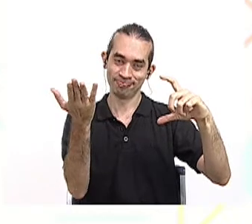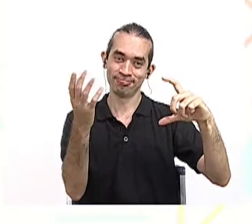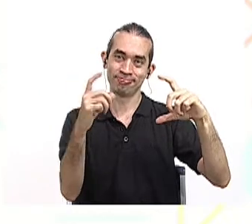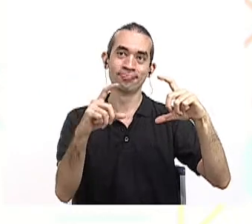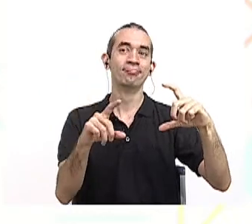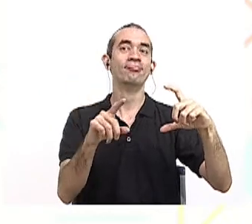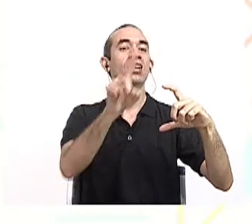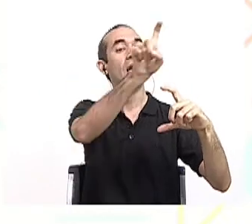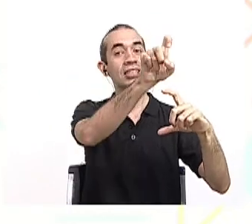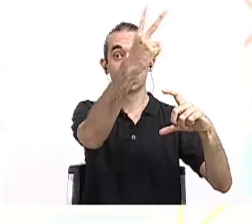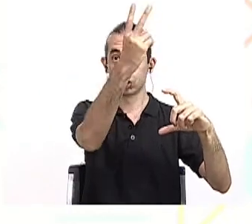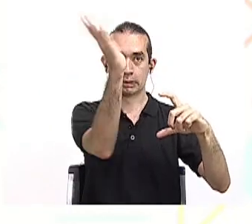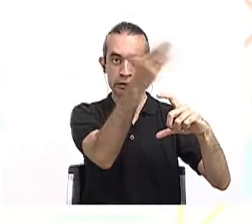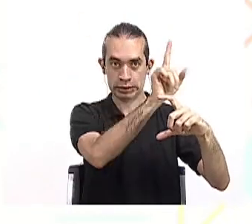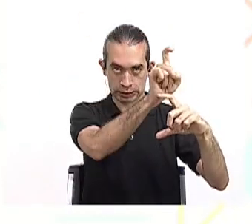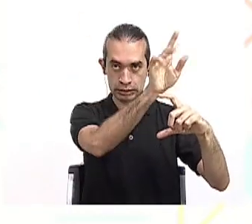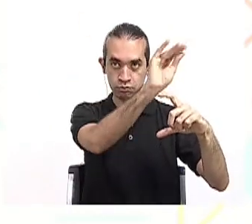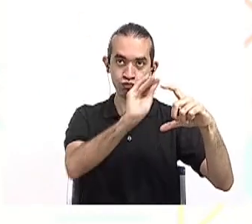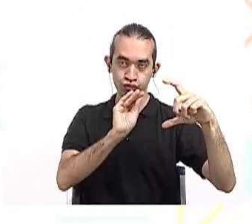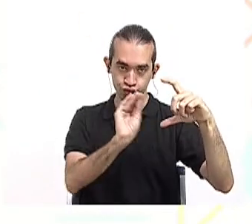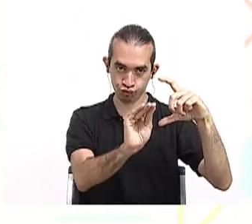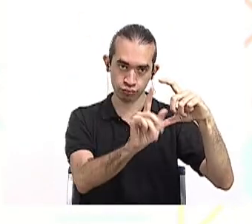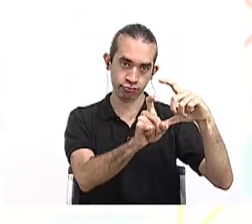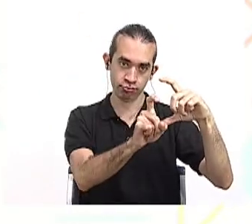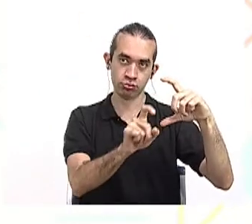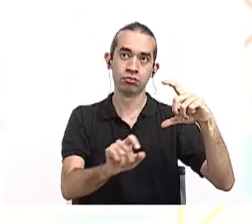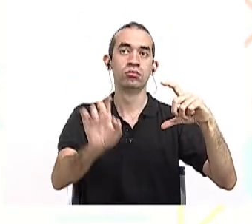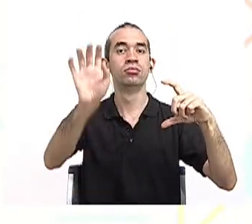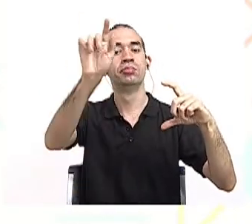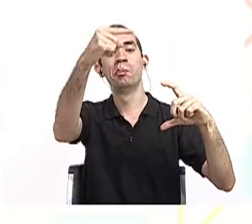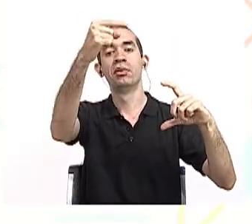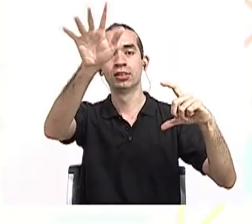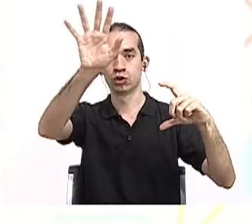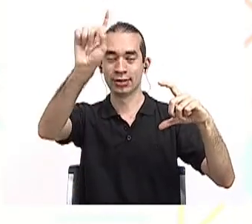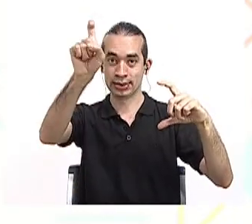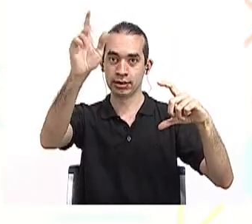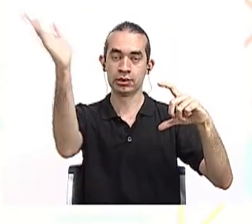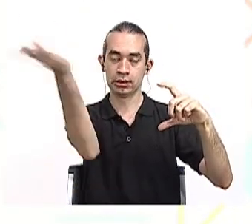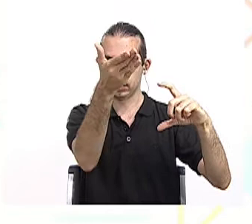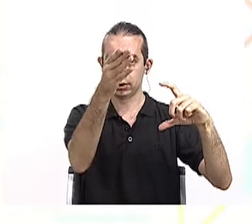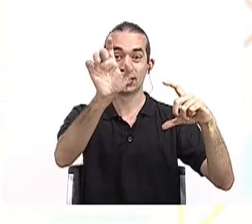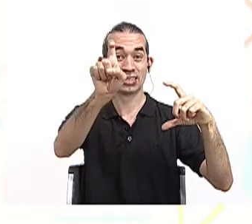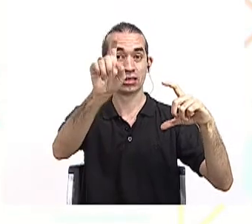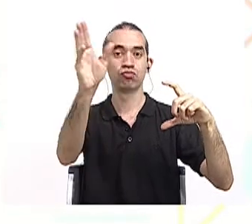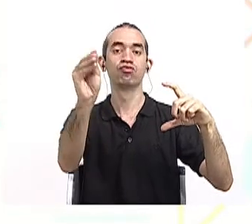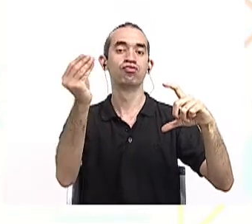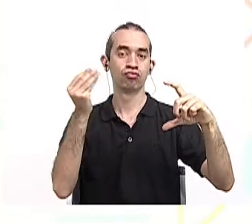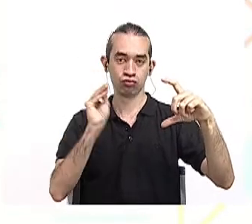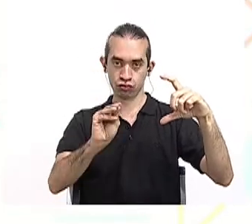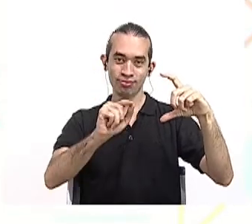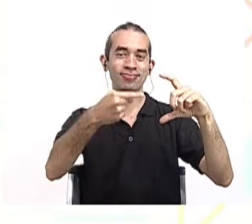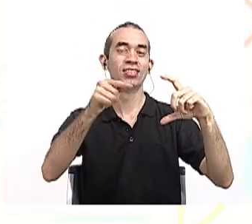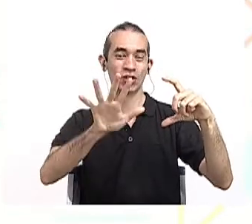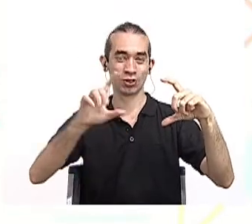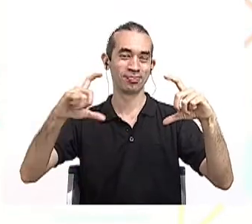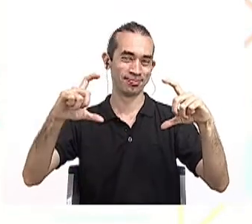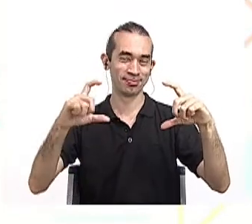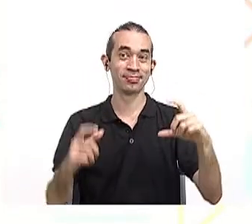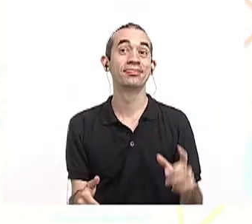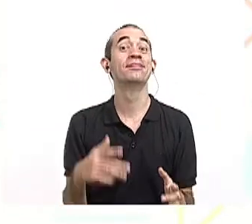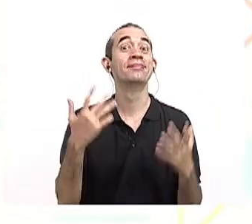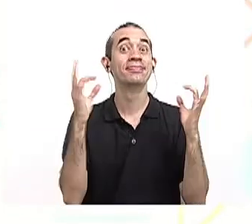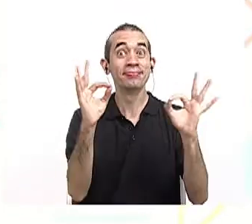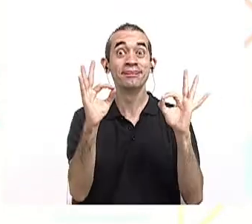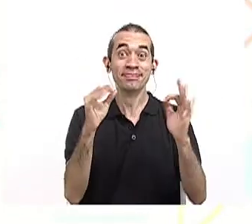obtenemos x2 entre x y menos 5x entre x menos 5.